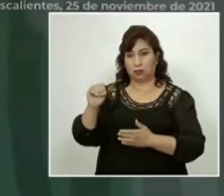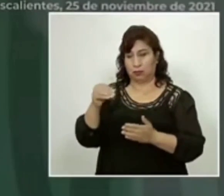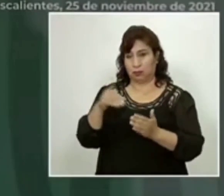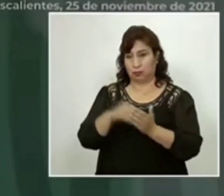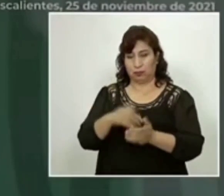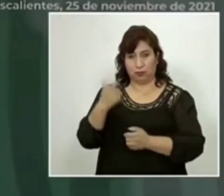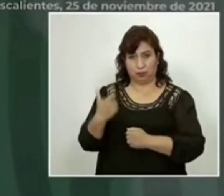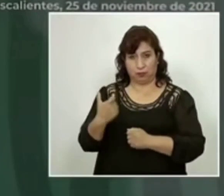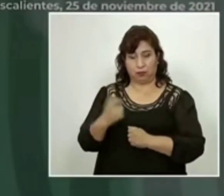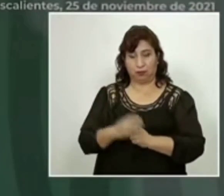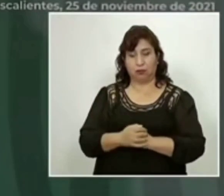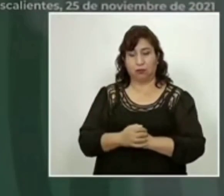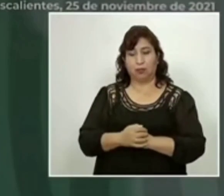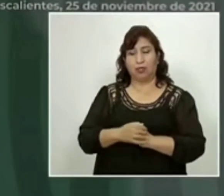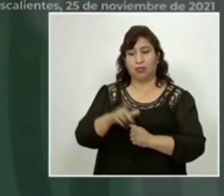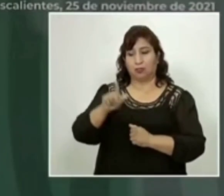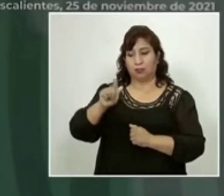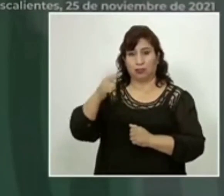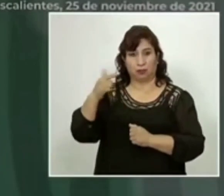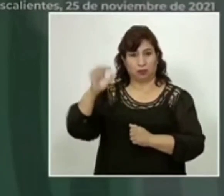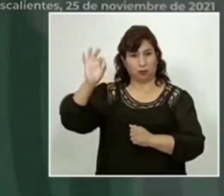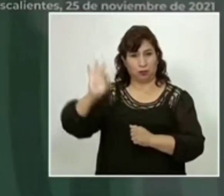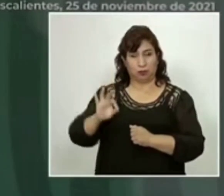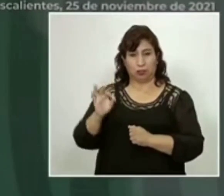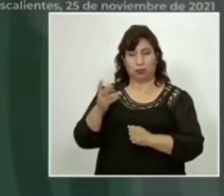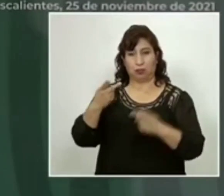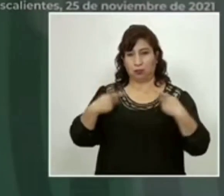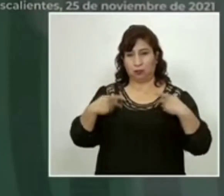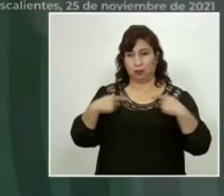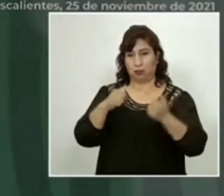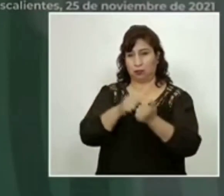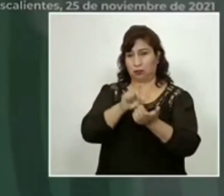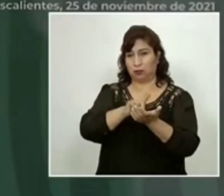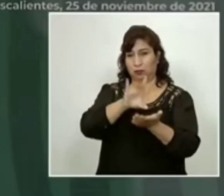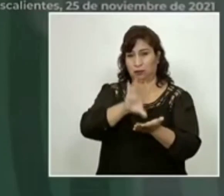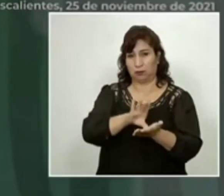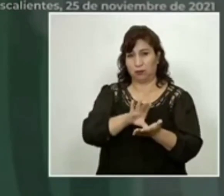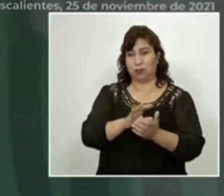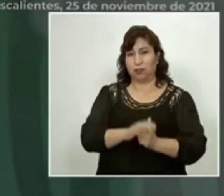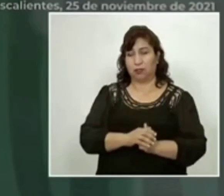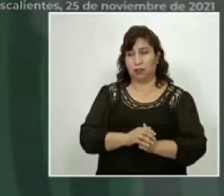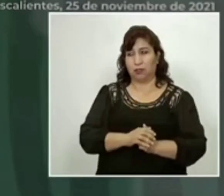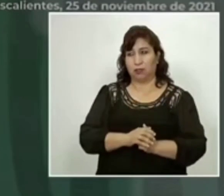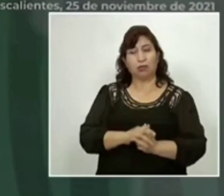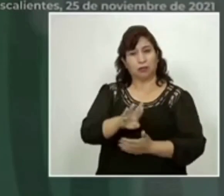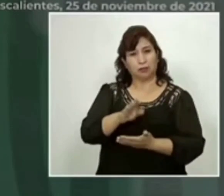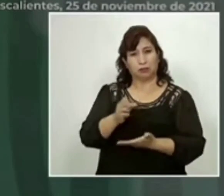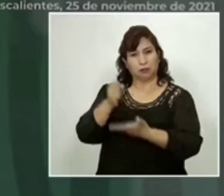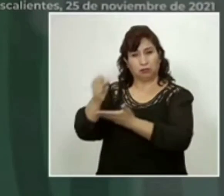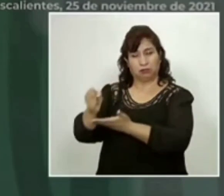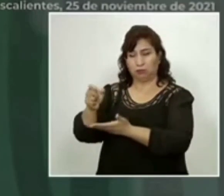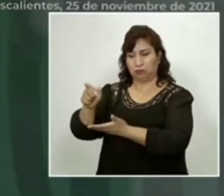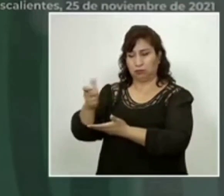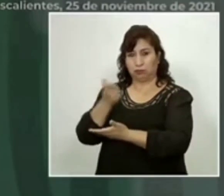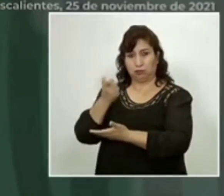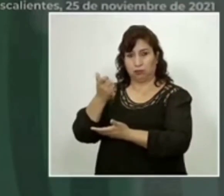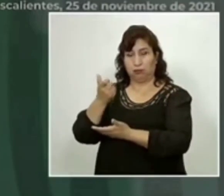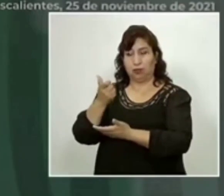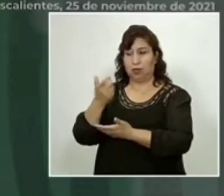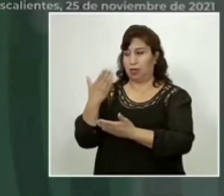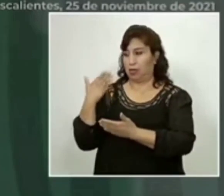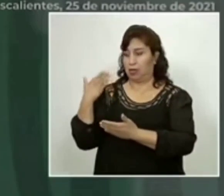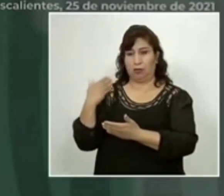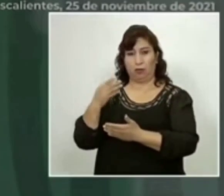pesos. El 77% de las personas con discapacidad ya recibieron su pago correspondiente al